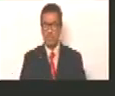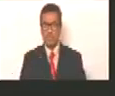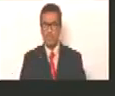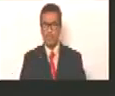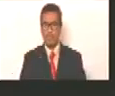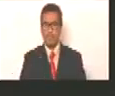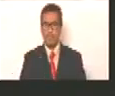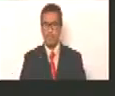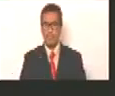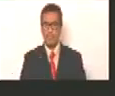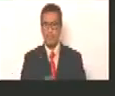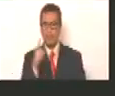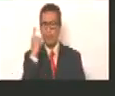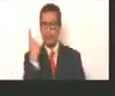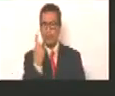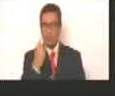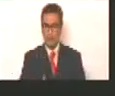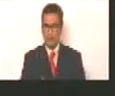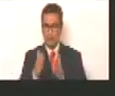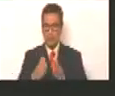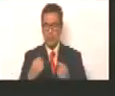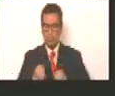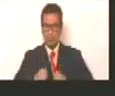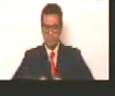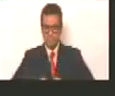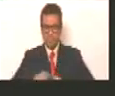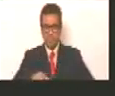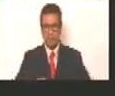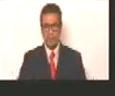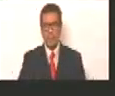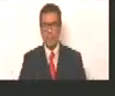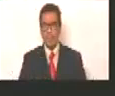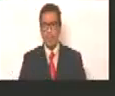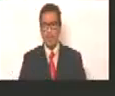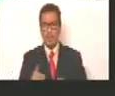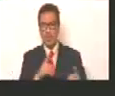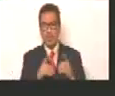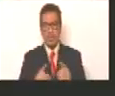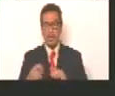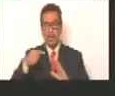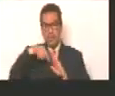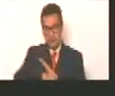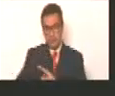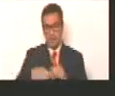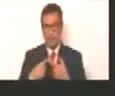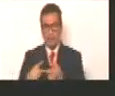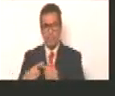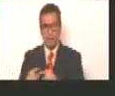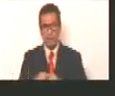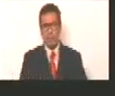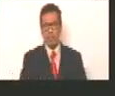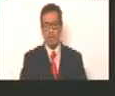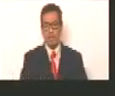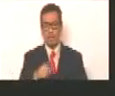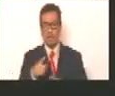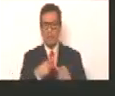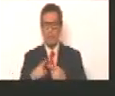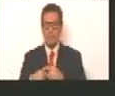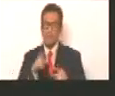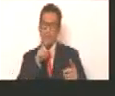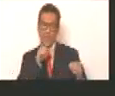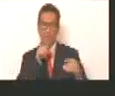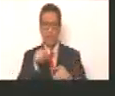Un solo bloque, muy sólido, que debata hacia adentro sus diferencias, sus distintas opiniones, pero tiene